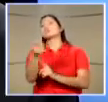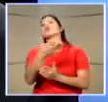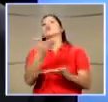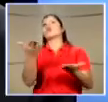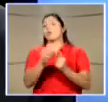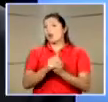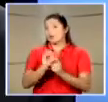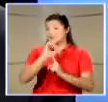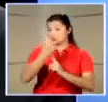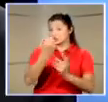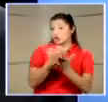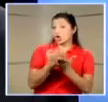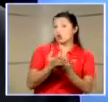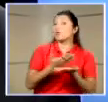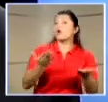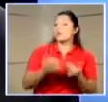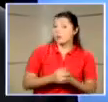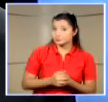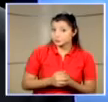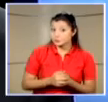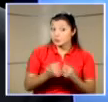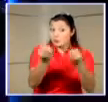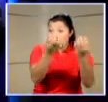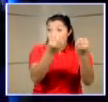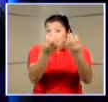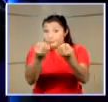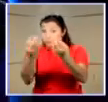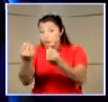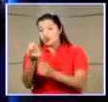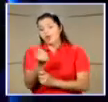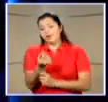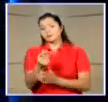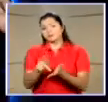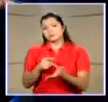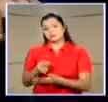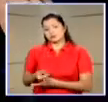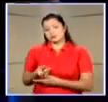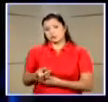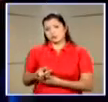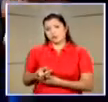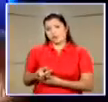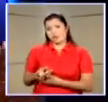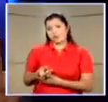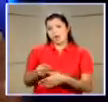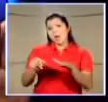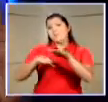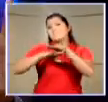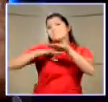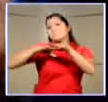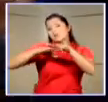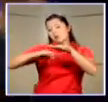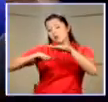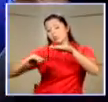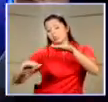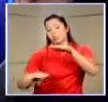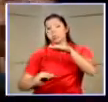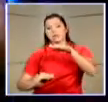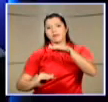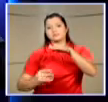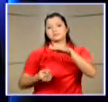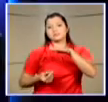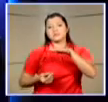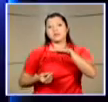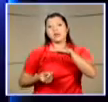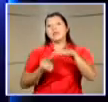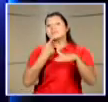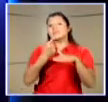familias? En la informalidad, muchas de ellas, con salarios mínimos por debajo del mínimo, porque ya salió el Estado de la Nación que dice que